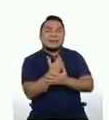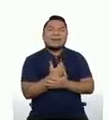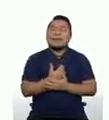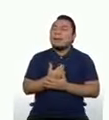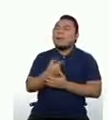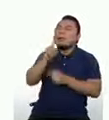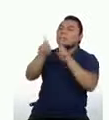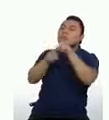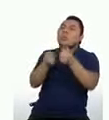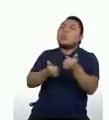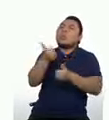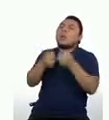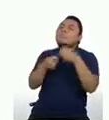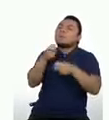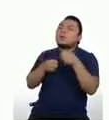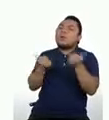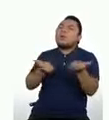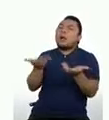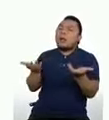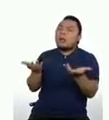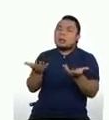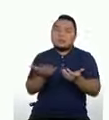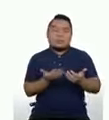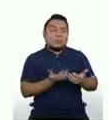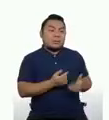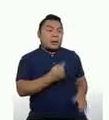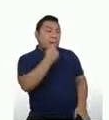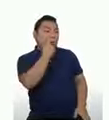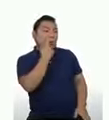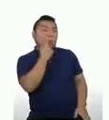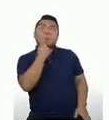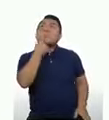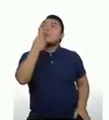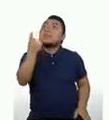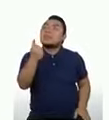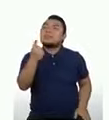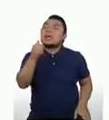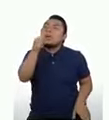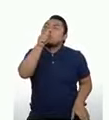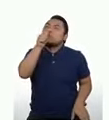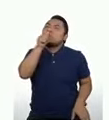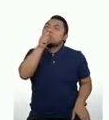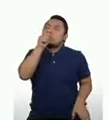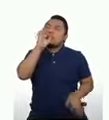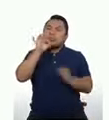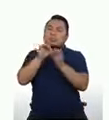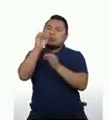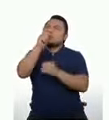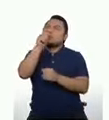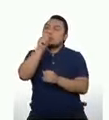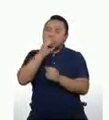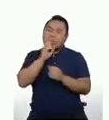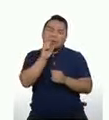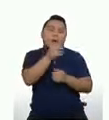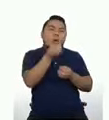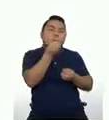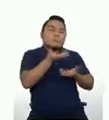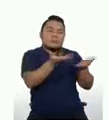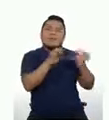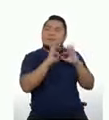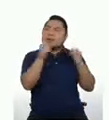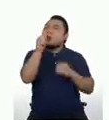¿Cuál fue el problema? El hombre promete guardar el secreto del acuario y sigue alimentando a su